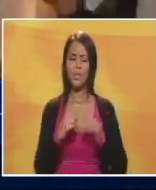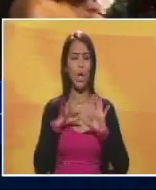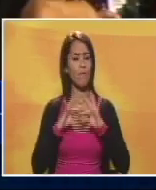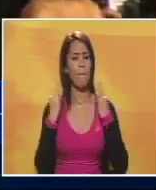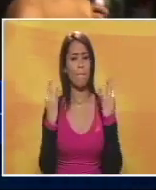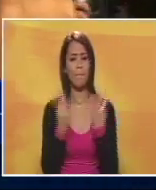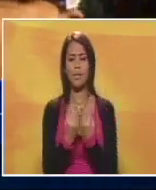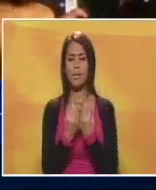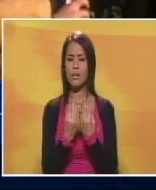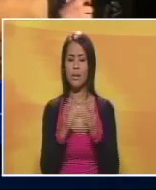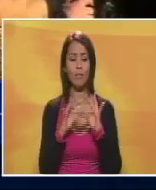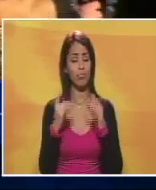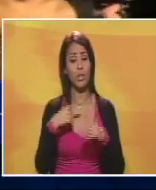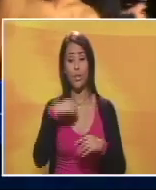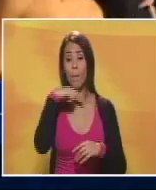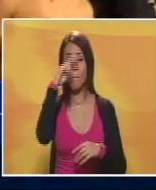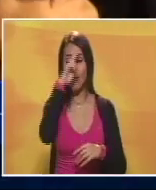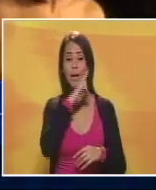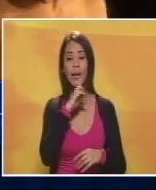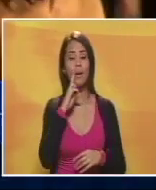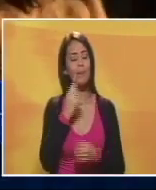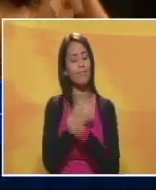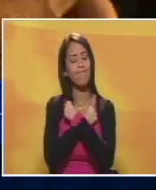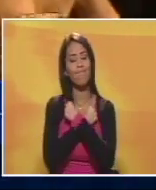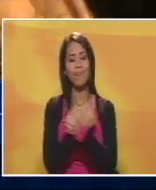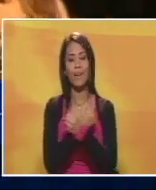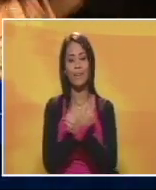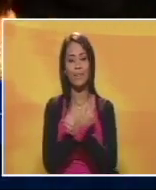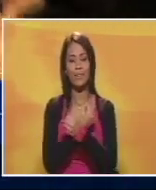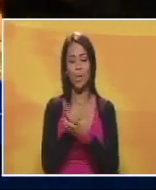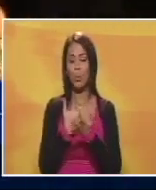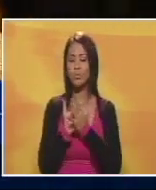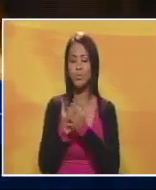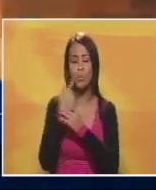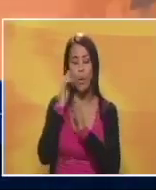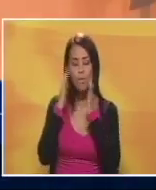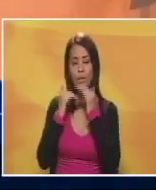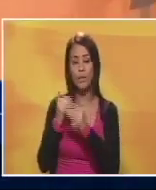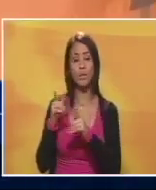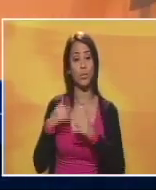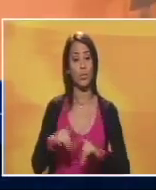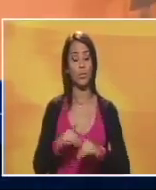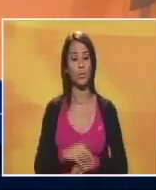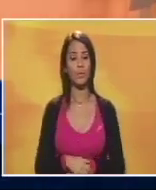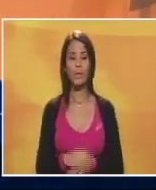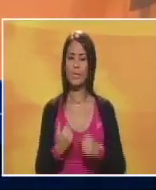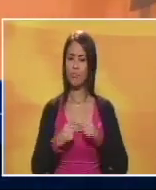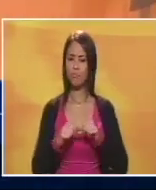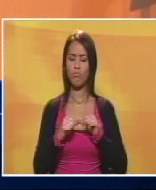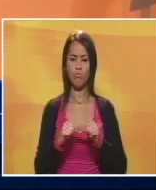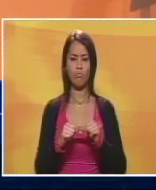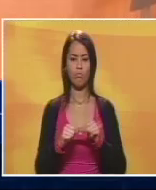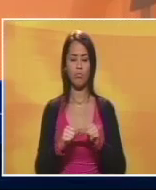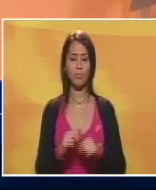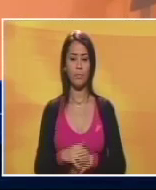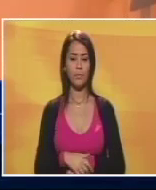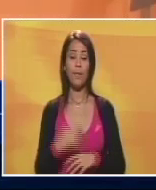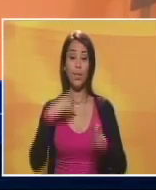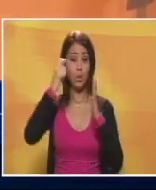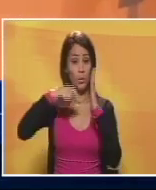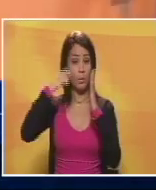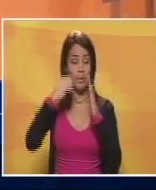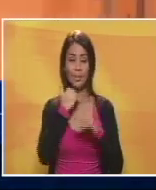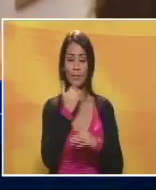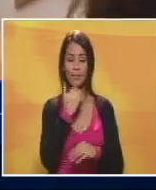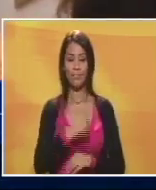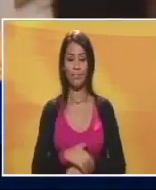familia y siempre serán los padres amorosos dedicados a Everly. Los actores también continuarán juntos en la promoción de su más reciente película